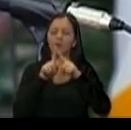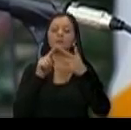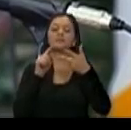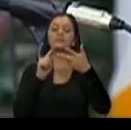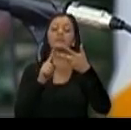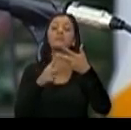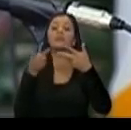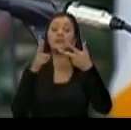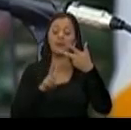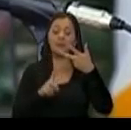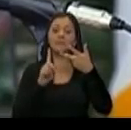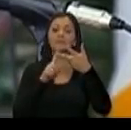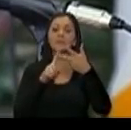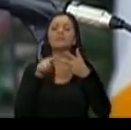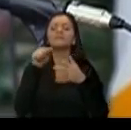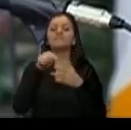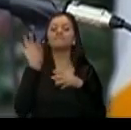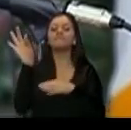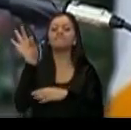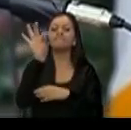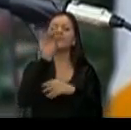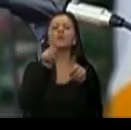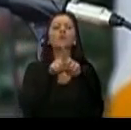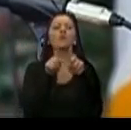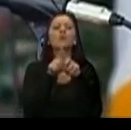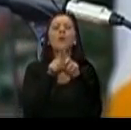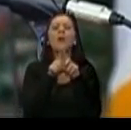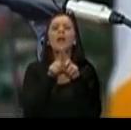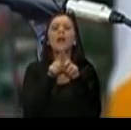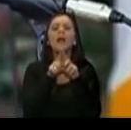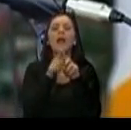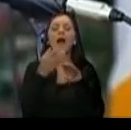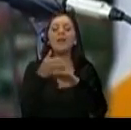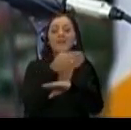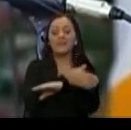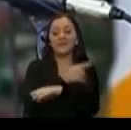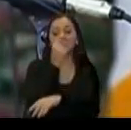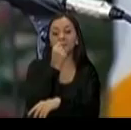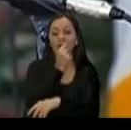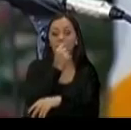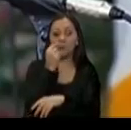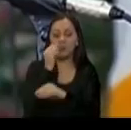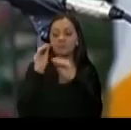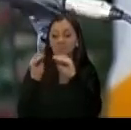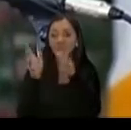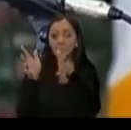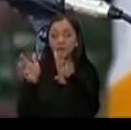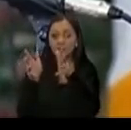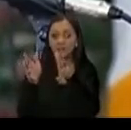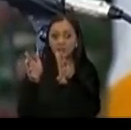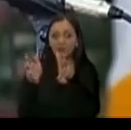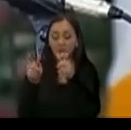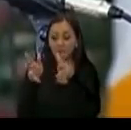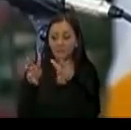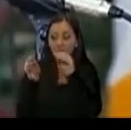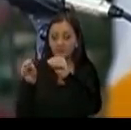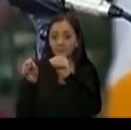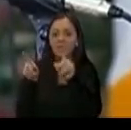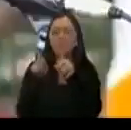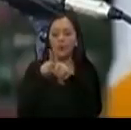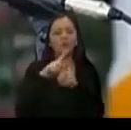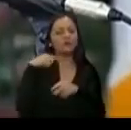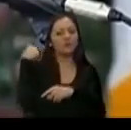marcha esta catequesis que correrá desde el Día de la Madre hasta el Día del Padre. Es el mes